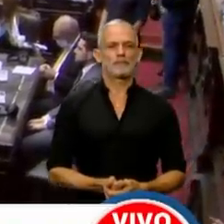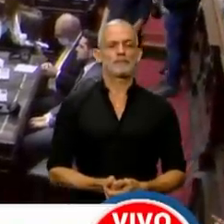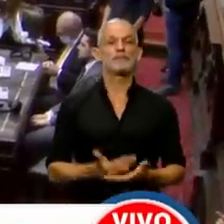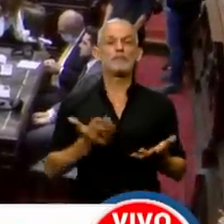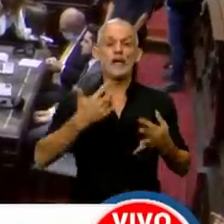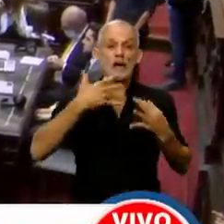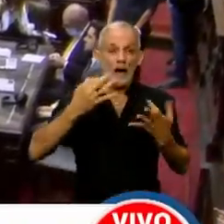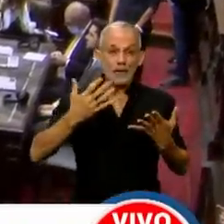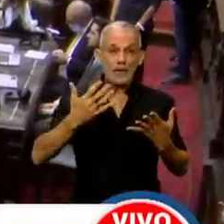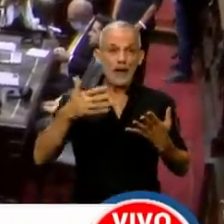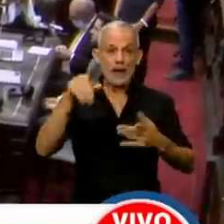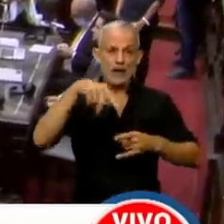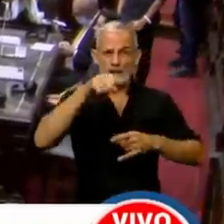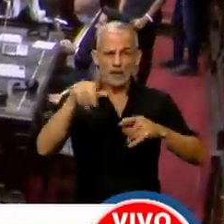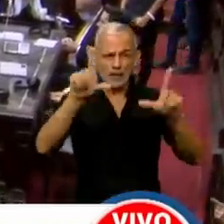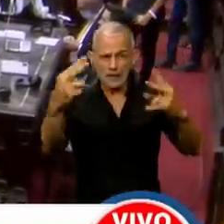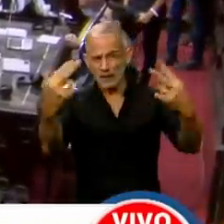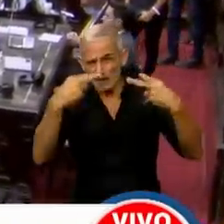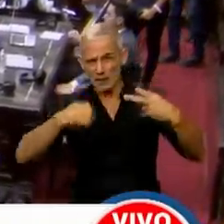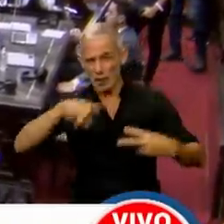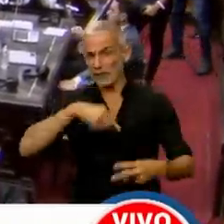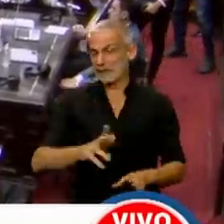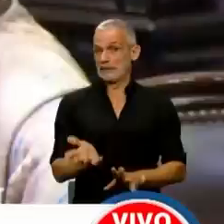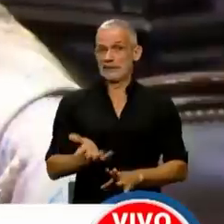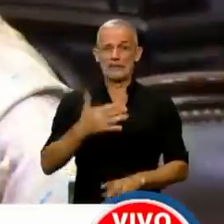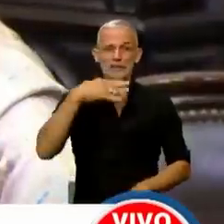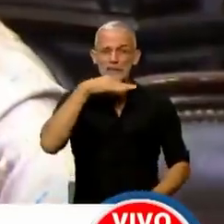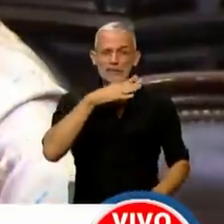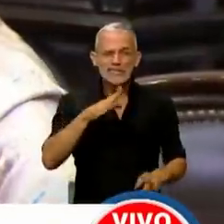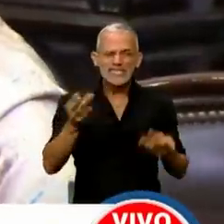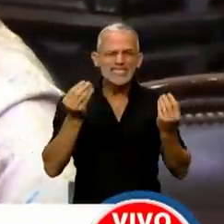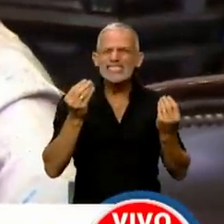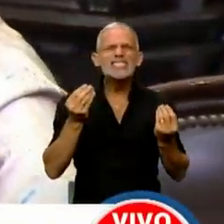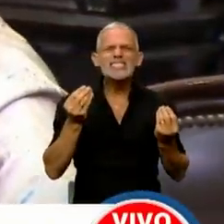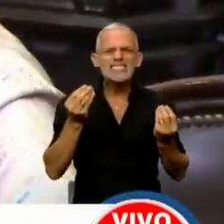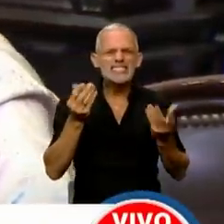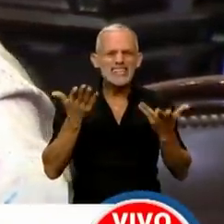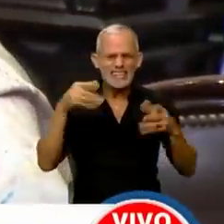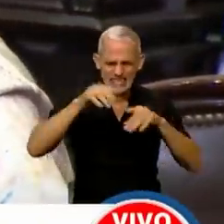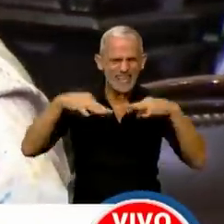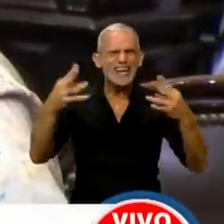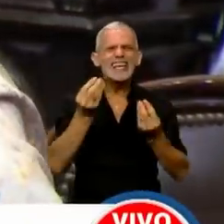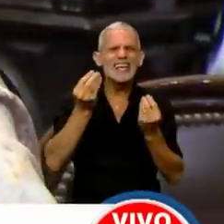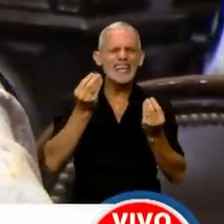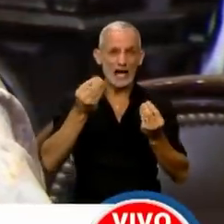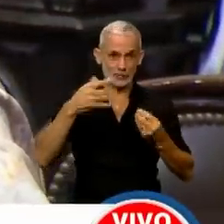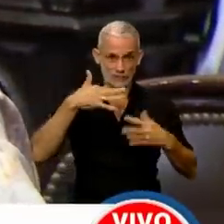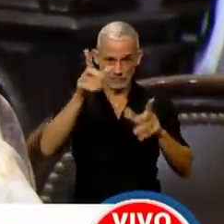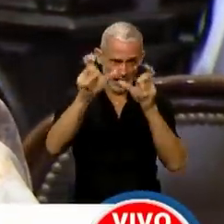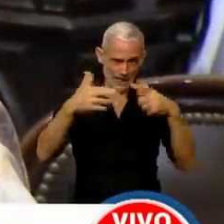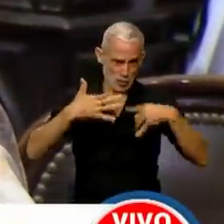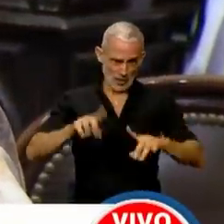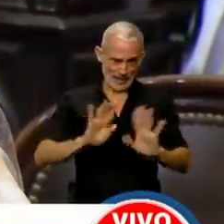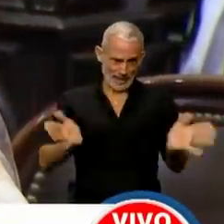La verdad que la gente que nos mira no debe entender nada de lo que pasa aquí adentro.